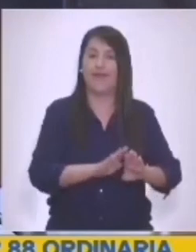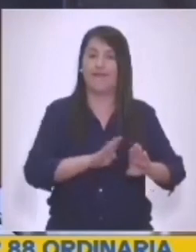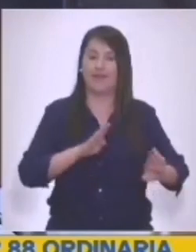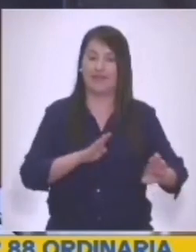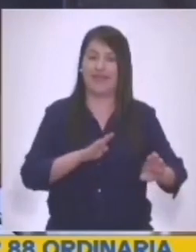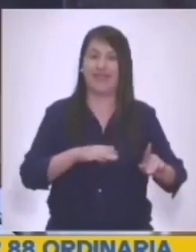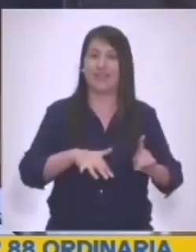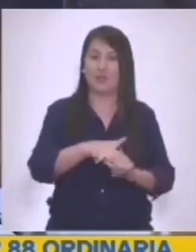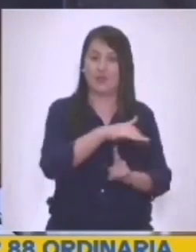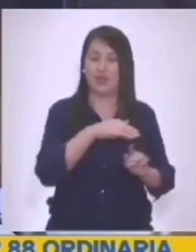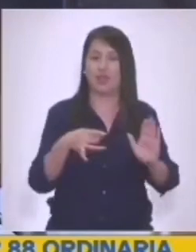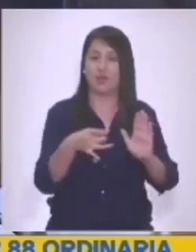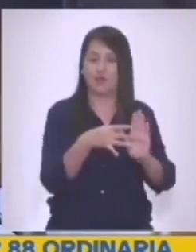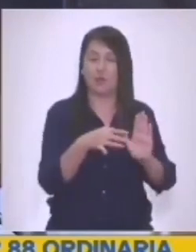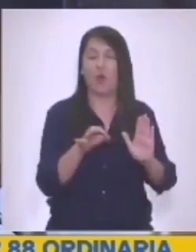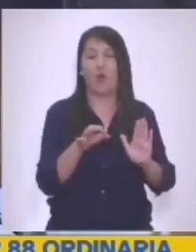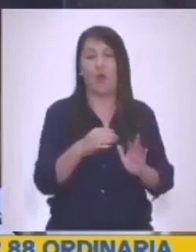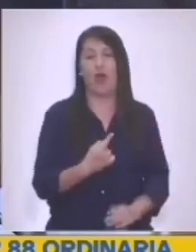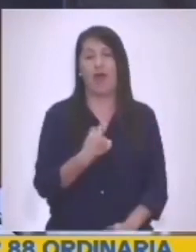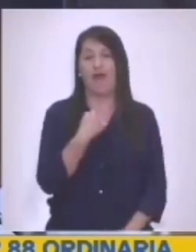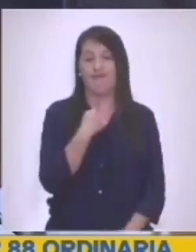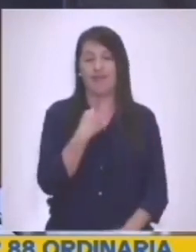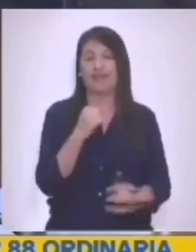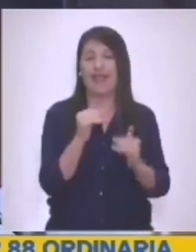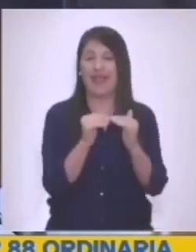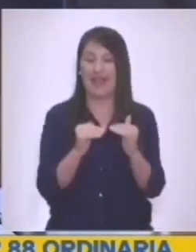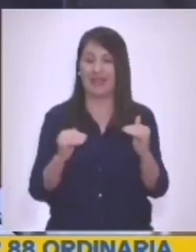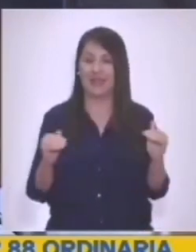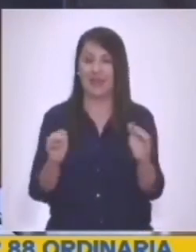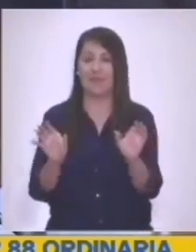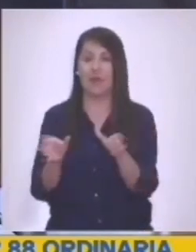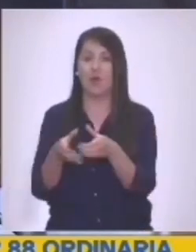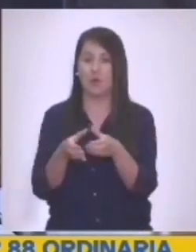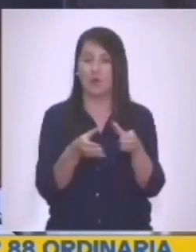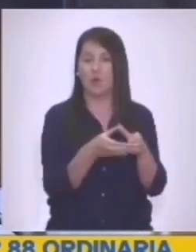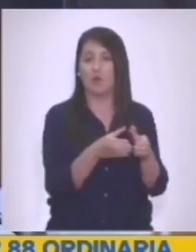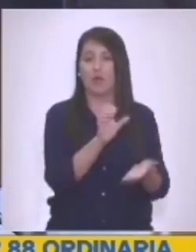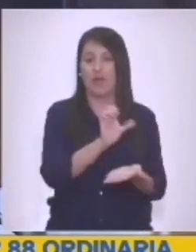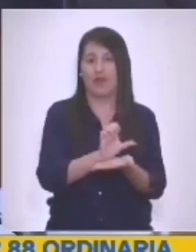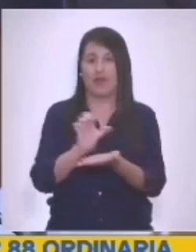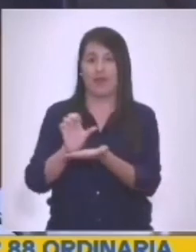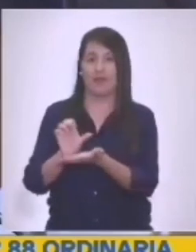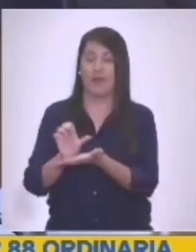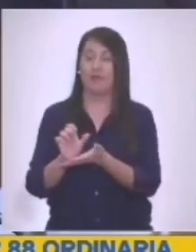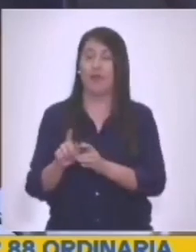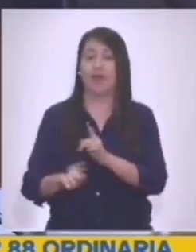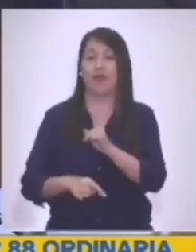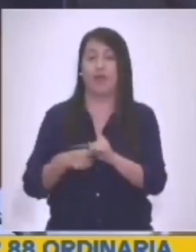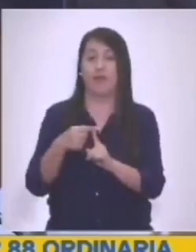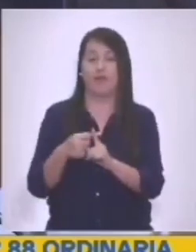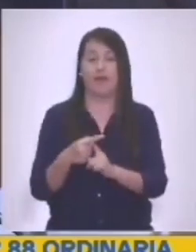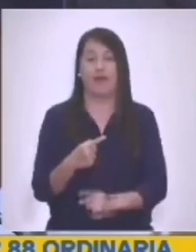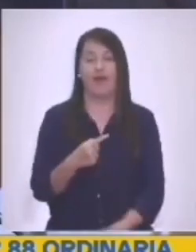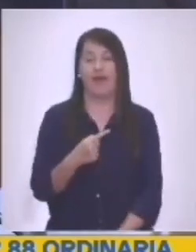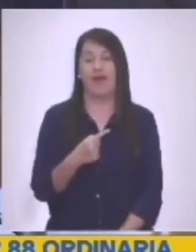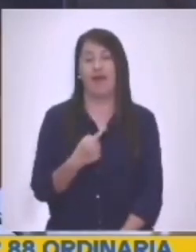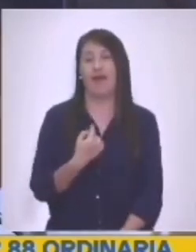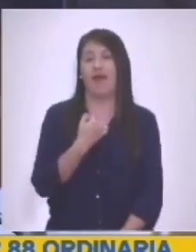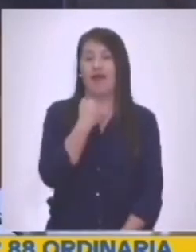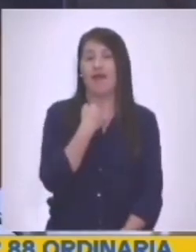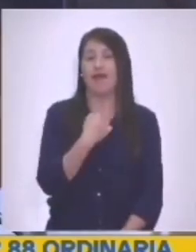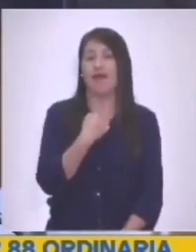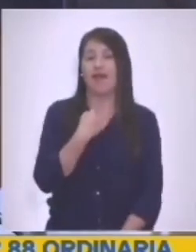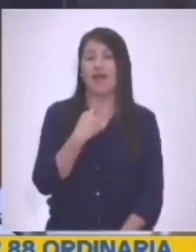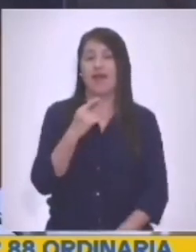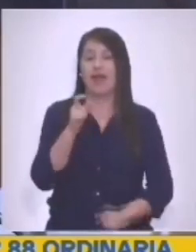hecho delictuosos y actos atentatorios contra la estabilidad del organismo del además de lo que significa el ingreso Y egreso de personas